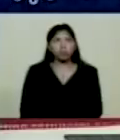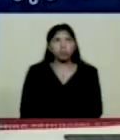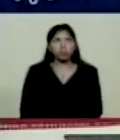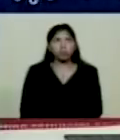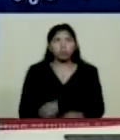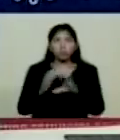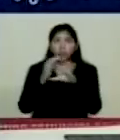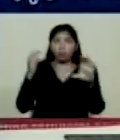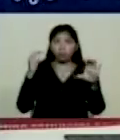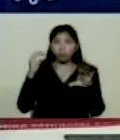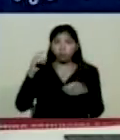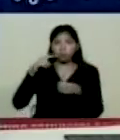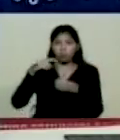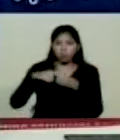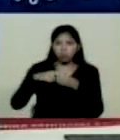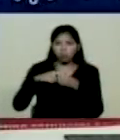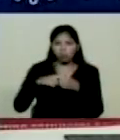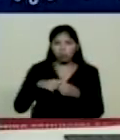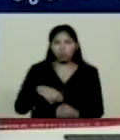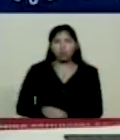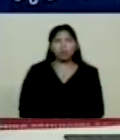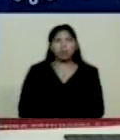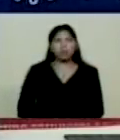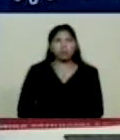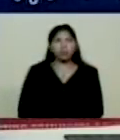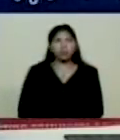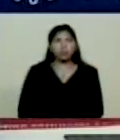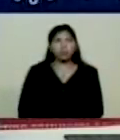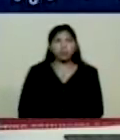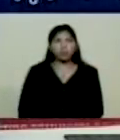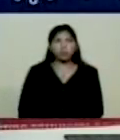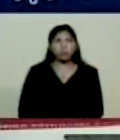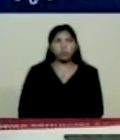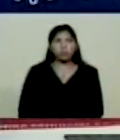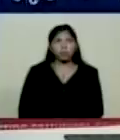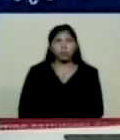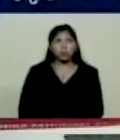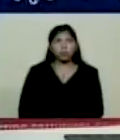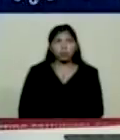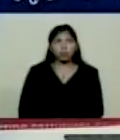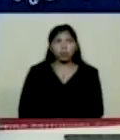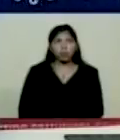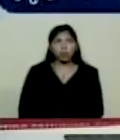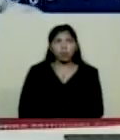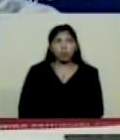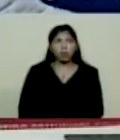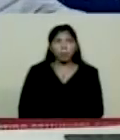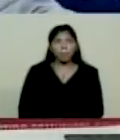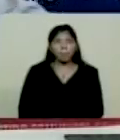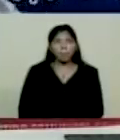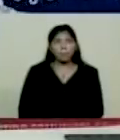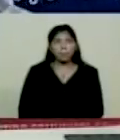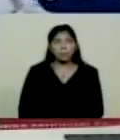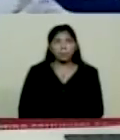iba a recorrer una cuadra, dos cuadras. A menos que se estuviera montando en el autobús porque ya sabía lo que podía pasar.